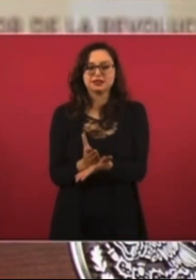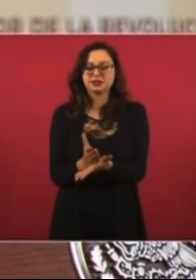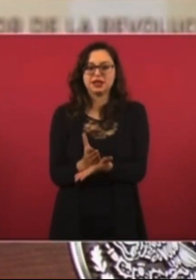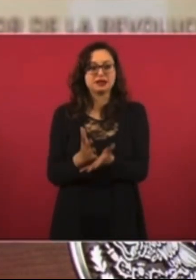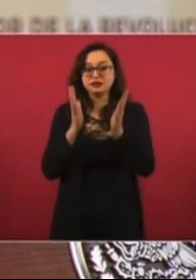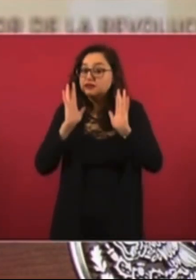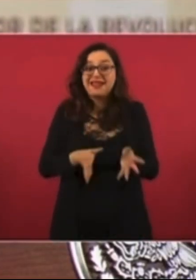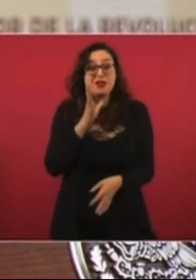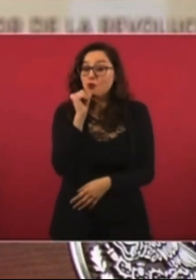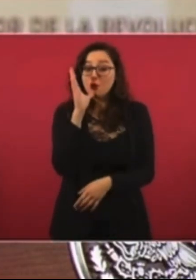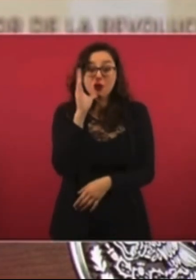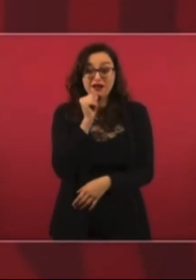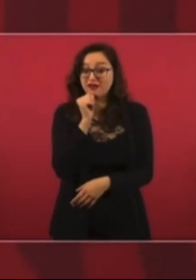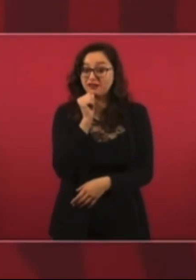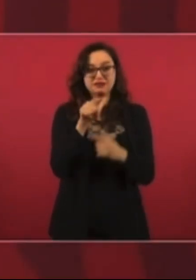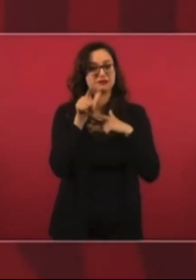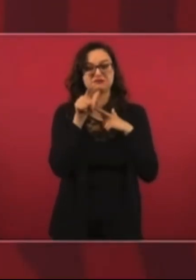industriales,